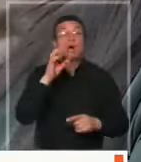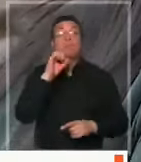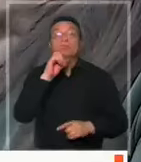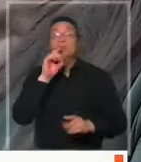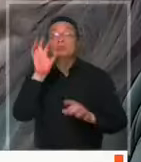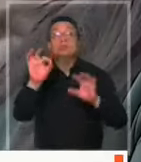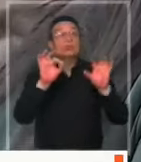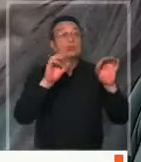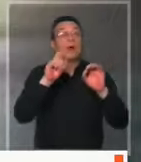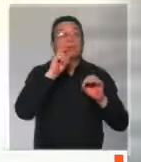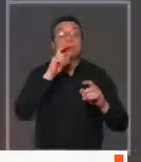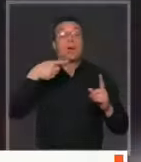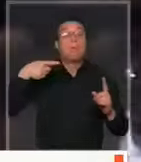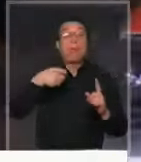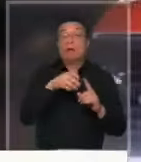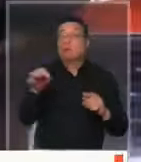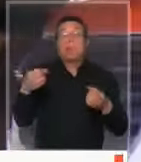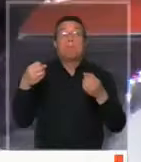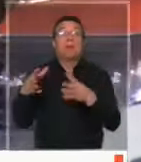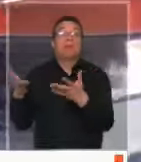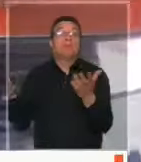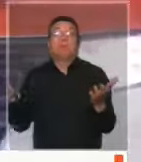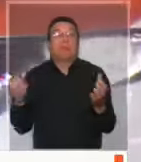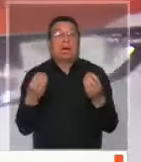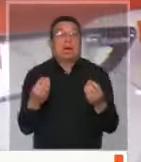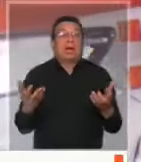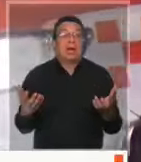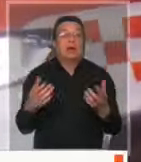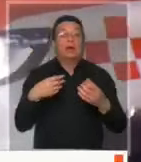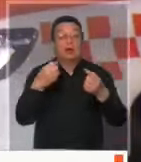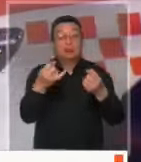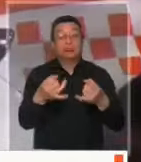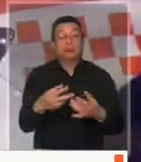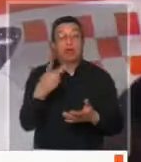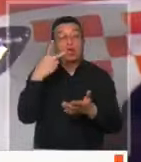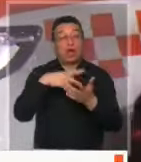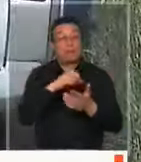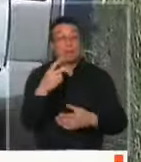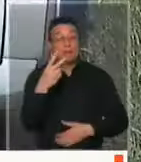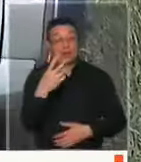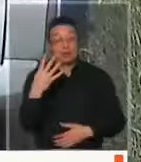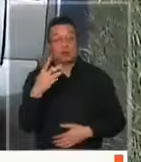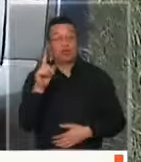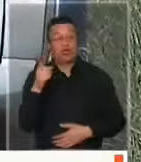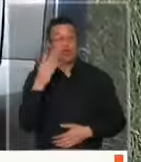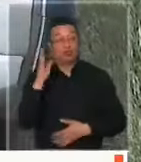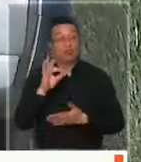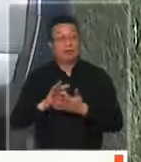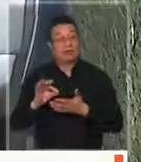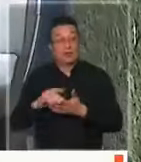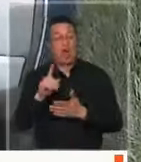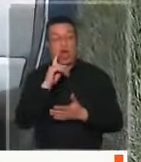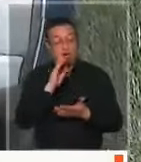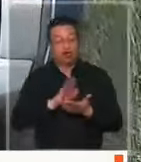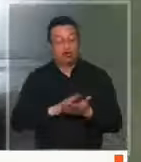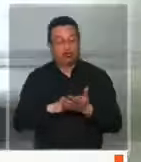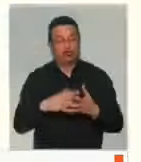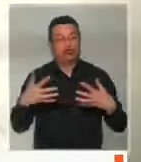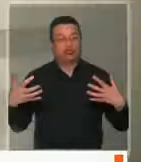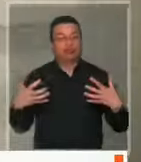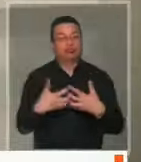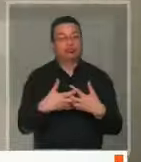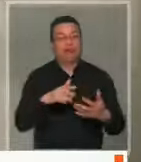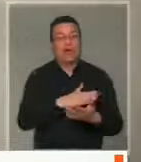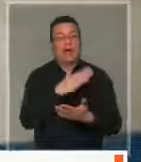a los hechores del hecho. ¿Y las estadísticas de 2024? La Subsecretaría de Prevención del Delito las tiene unificadas y actualizadas